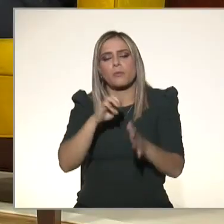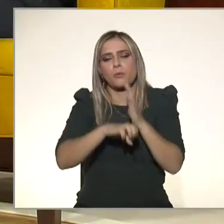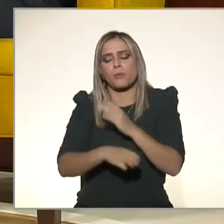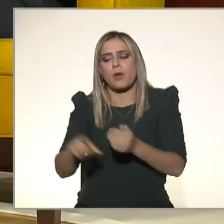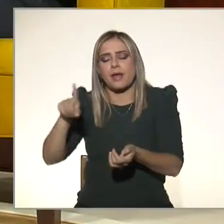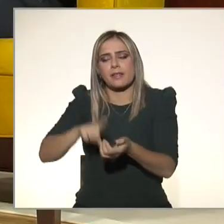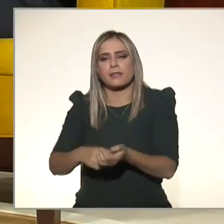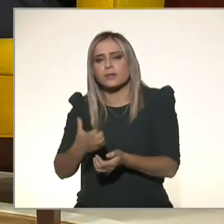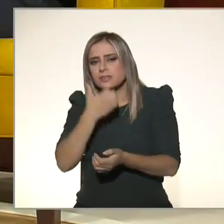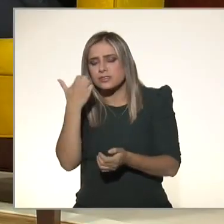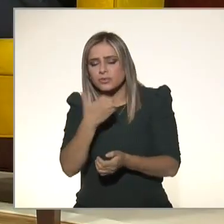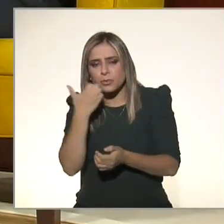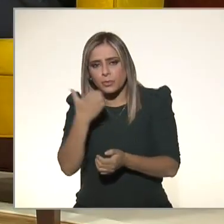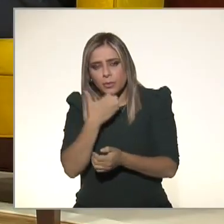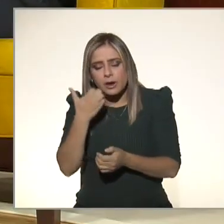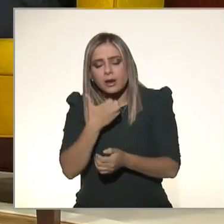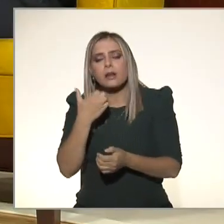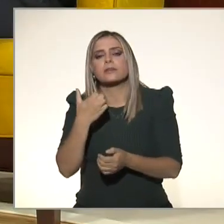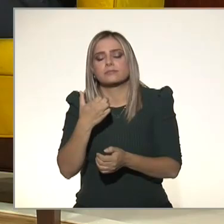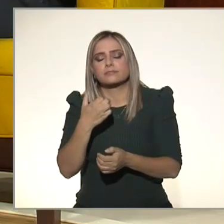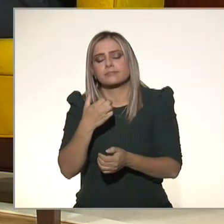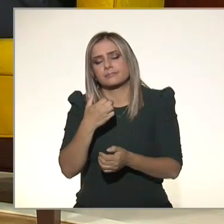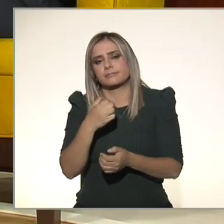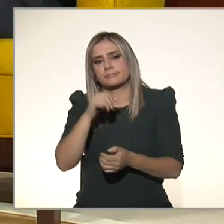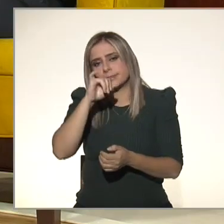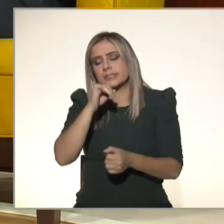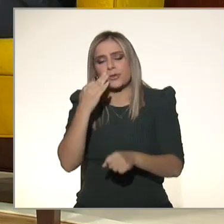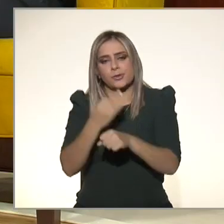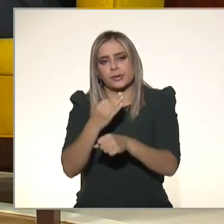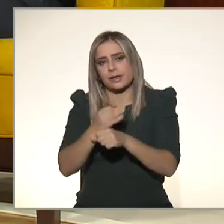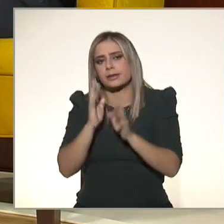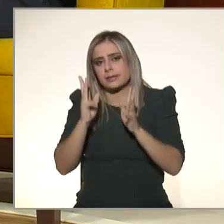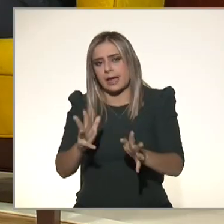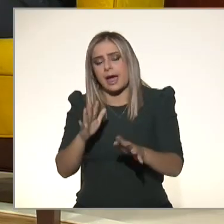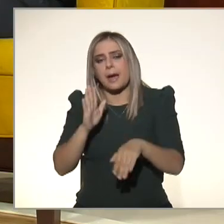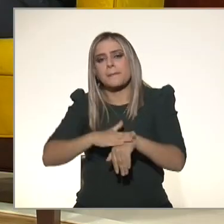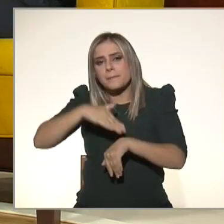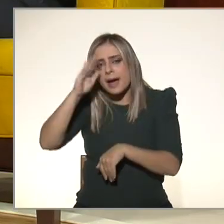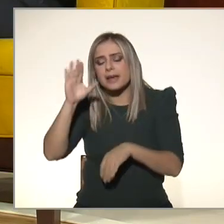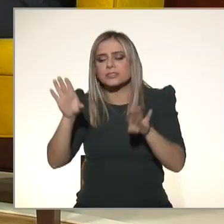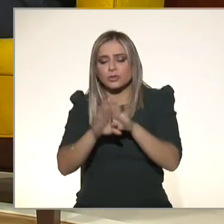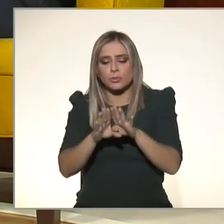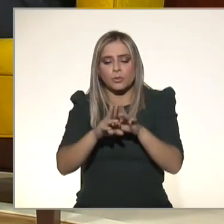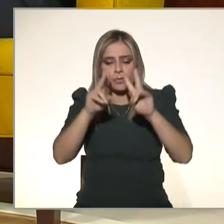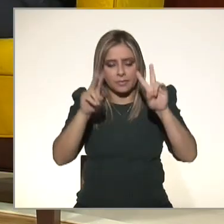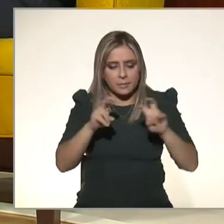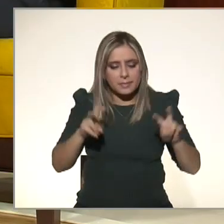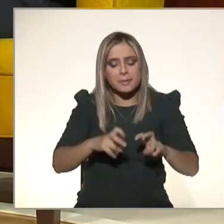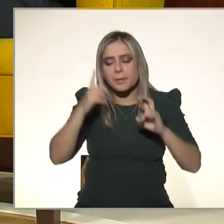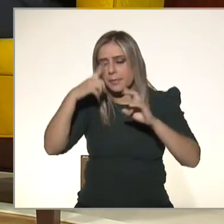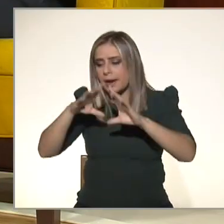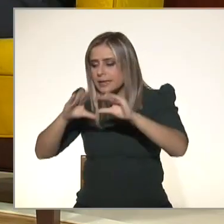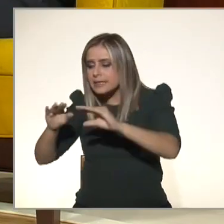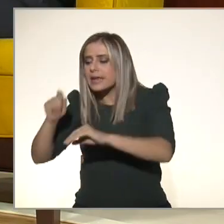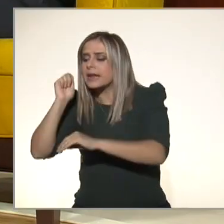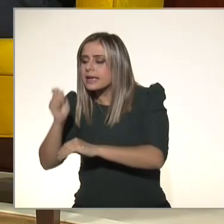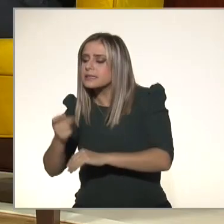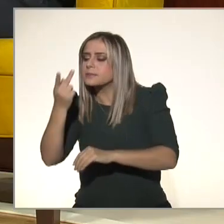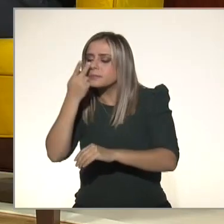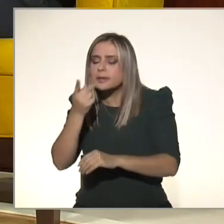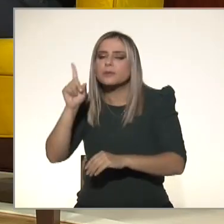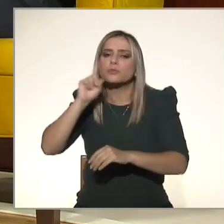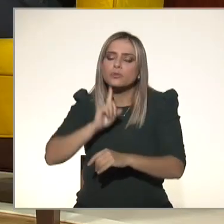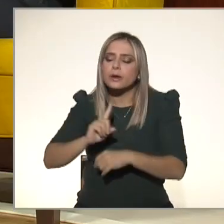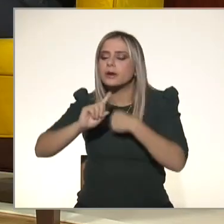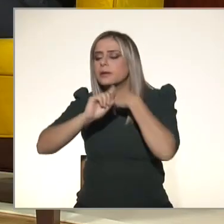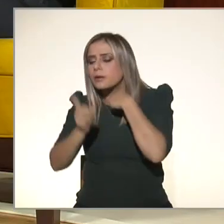estas reformas, es que en efecto pareciera que hay más planes de estudio dirigidos a la salud sexual y reproductiva en general, bueno, particularmente